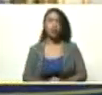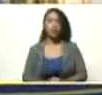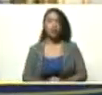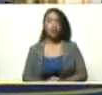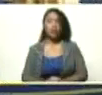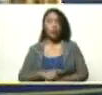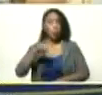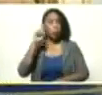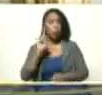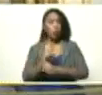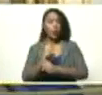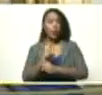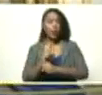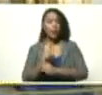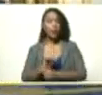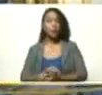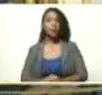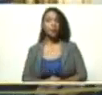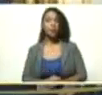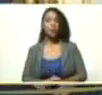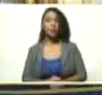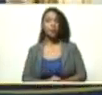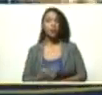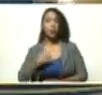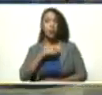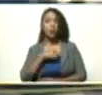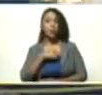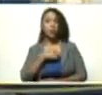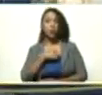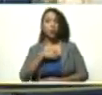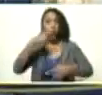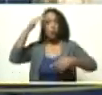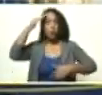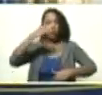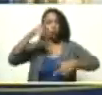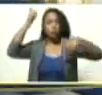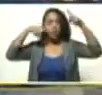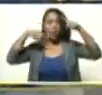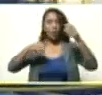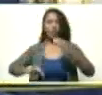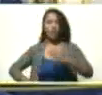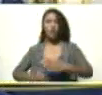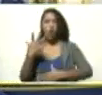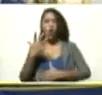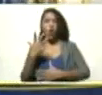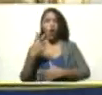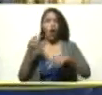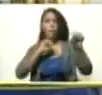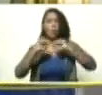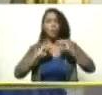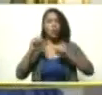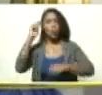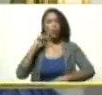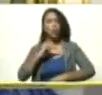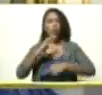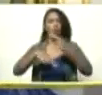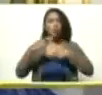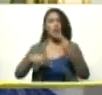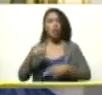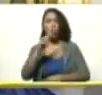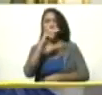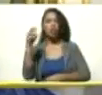única, sagrada. Nuestro comandante Chávez fundando el Movimiento Bolivariano Revolucionario 200.